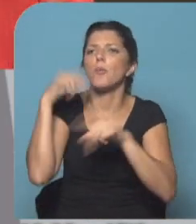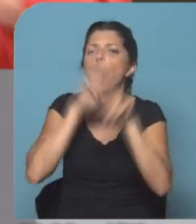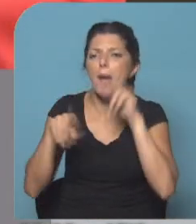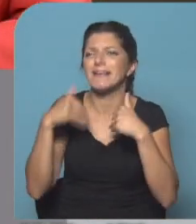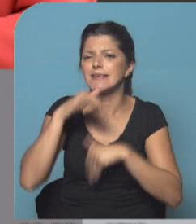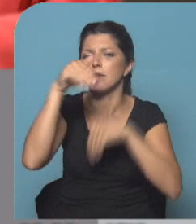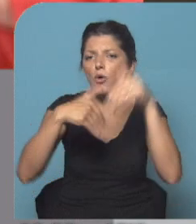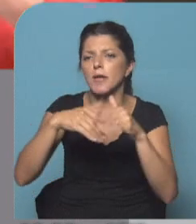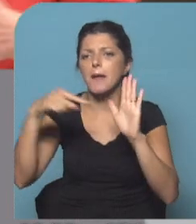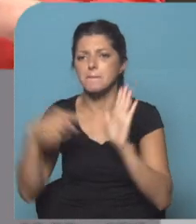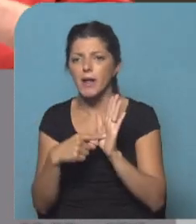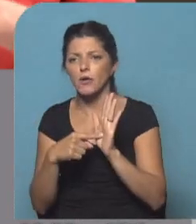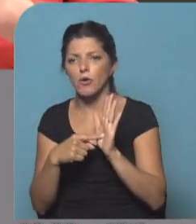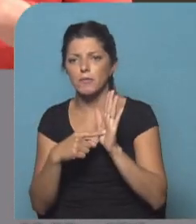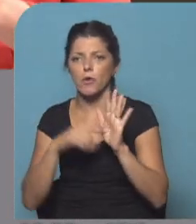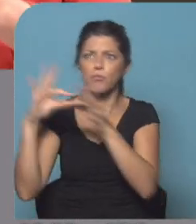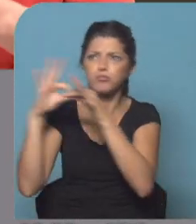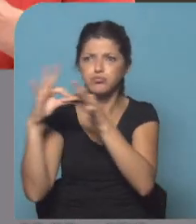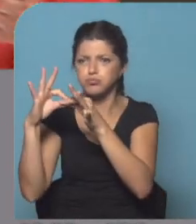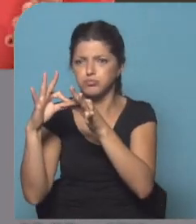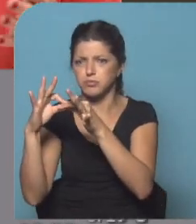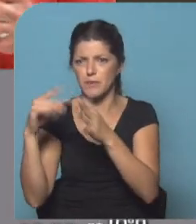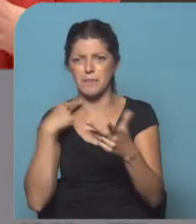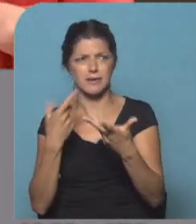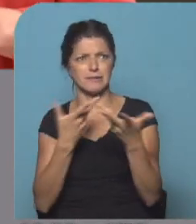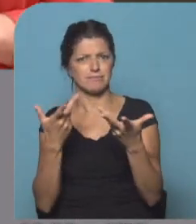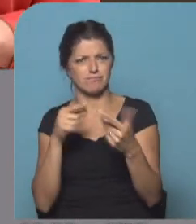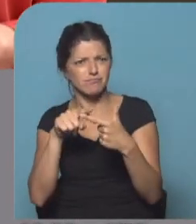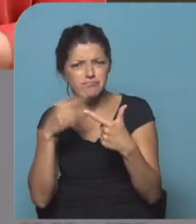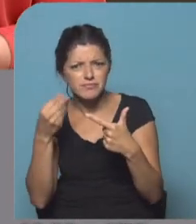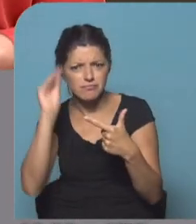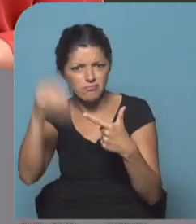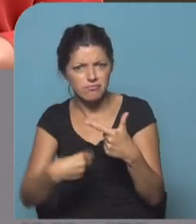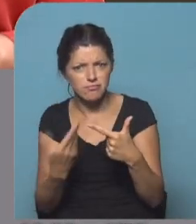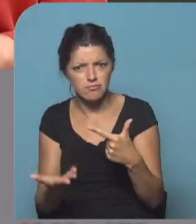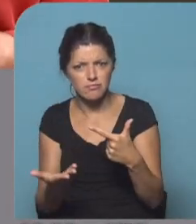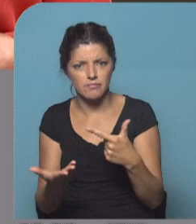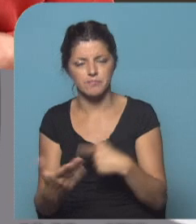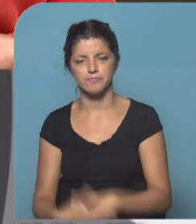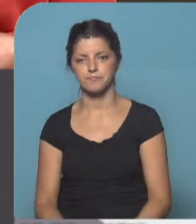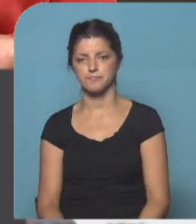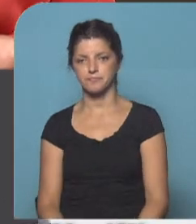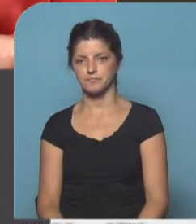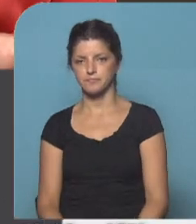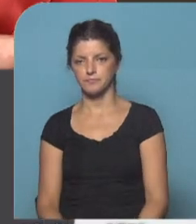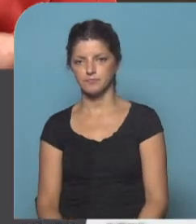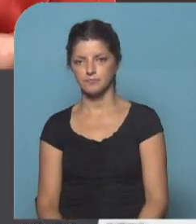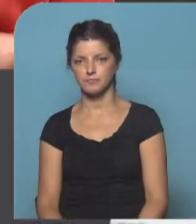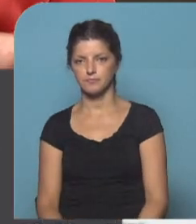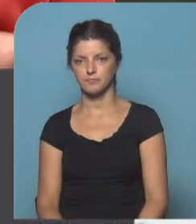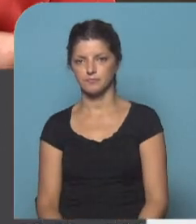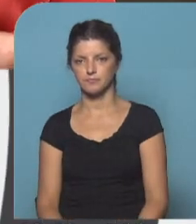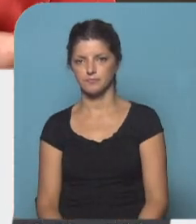otro lado no salirse de España. Quedó a mitad de camino. ¿Qué pasó? La definición que daban internamente en el análisis que